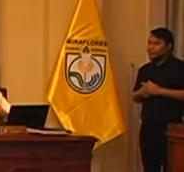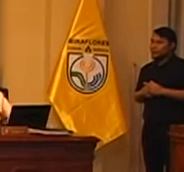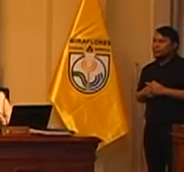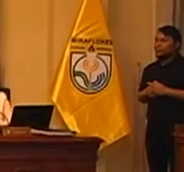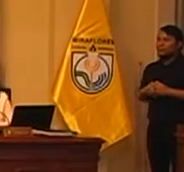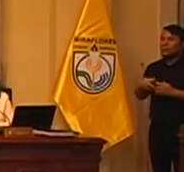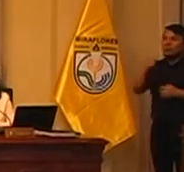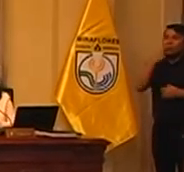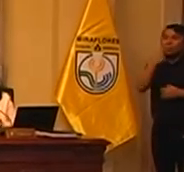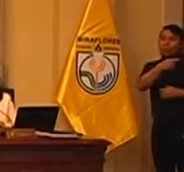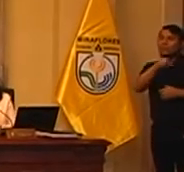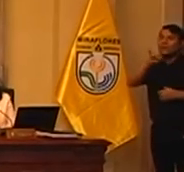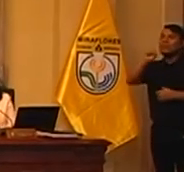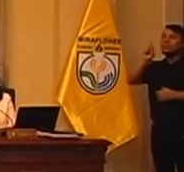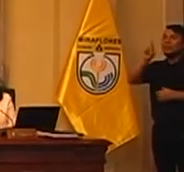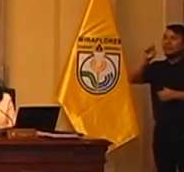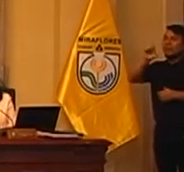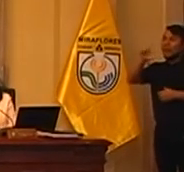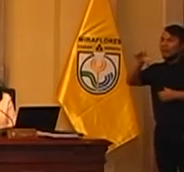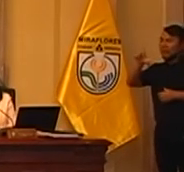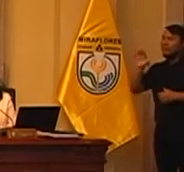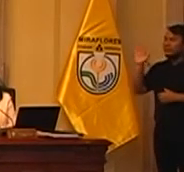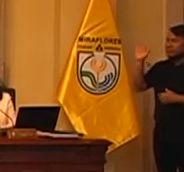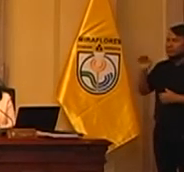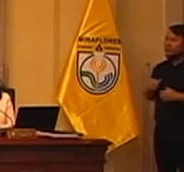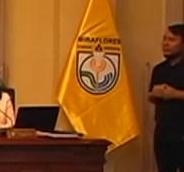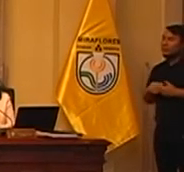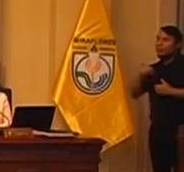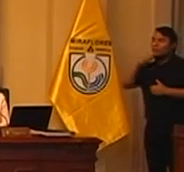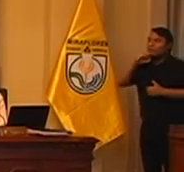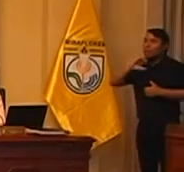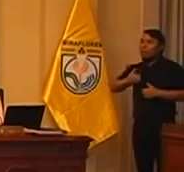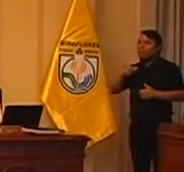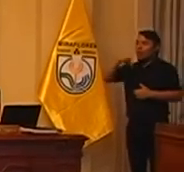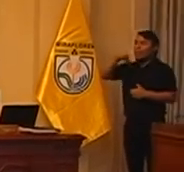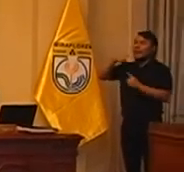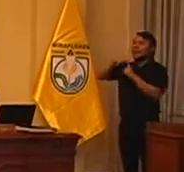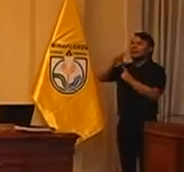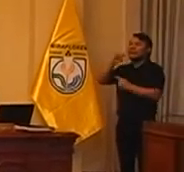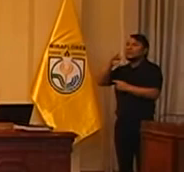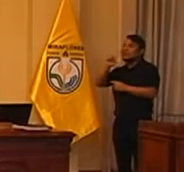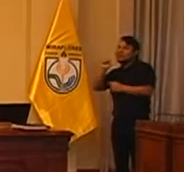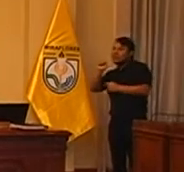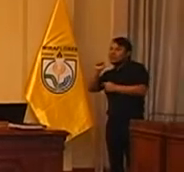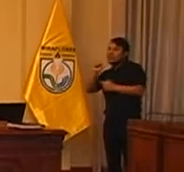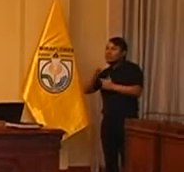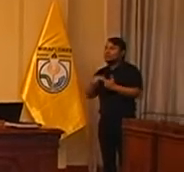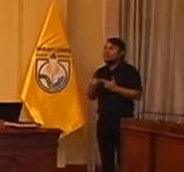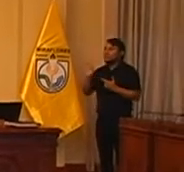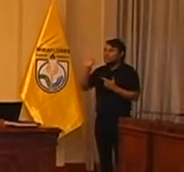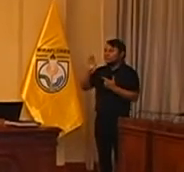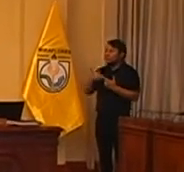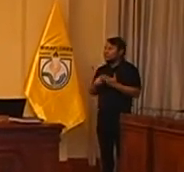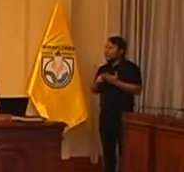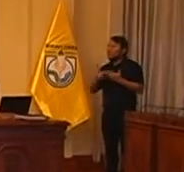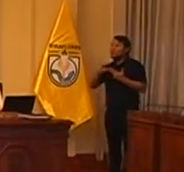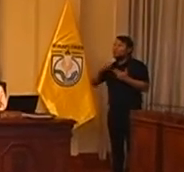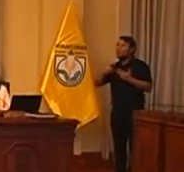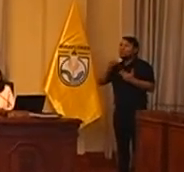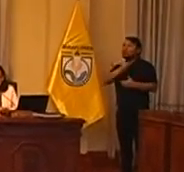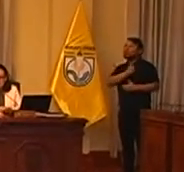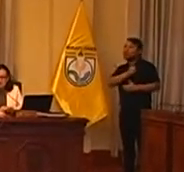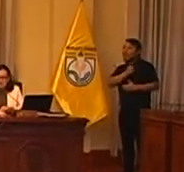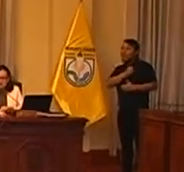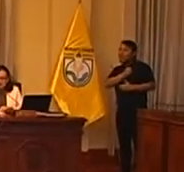Señor Israel Orlando Acuña Won Coquis. Señora Patricia María del Río Jiménez de Olavide. Señora